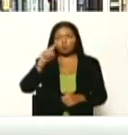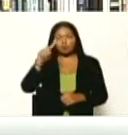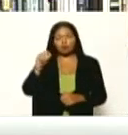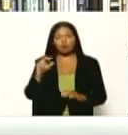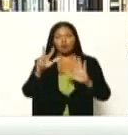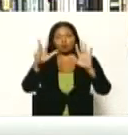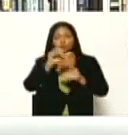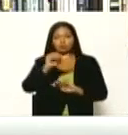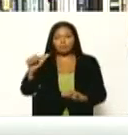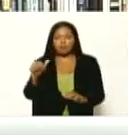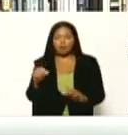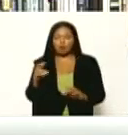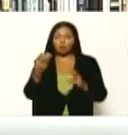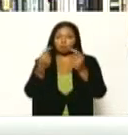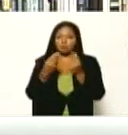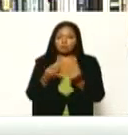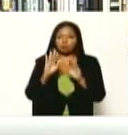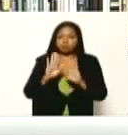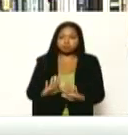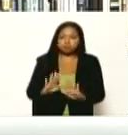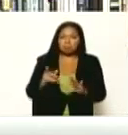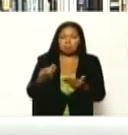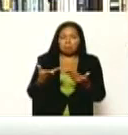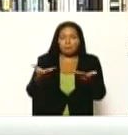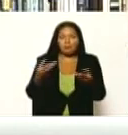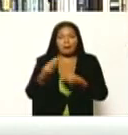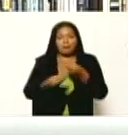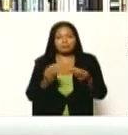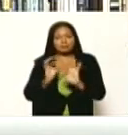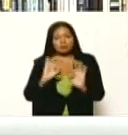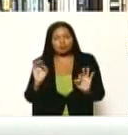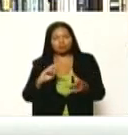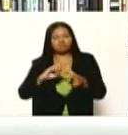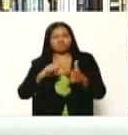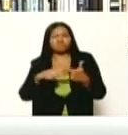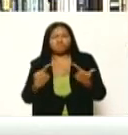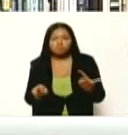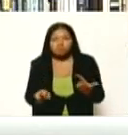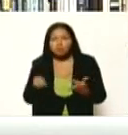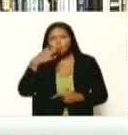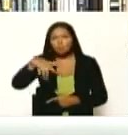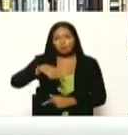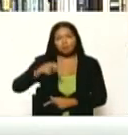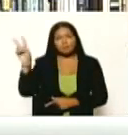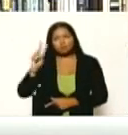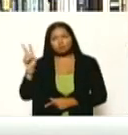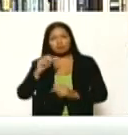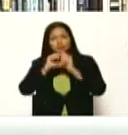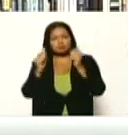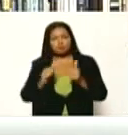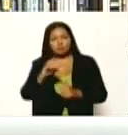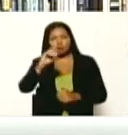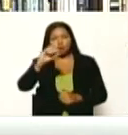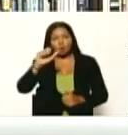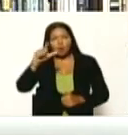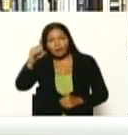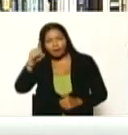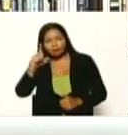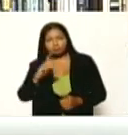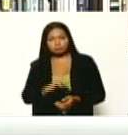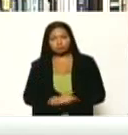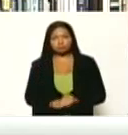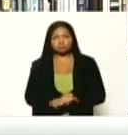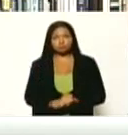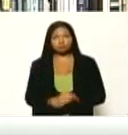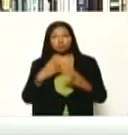congelado. 8 semanas con el dinero congelado. Y entonces, y el pueblo de Venezuela, sistema COVAX.